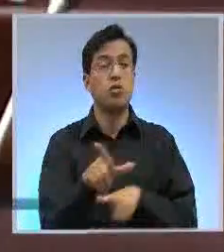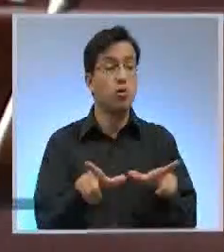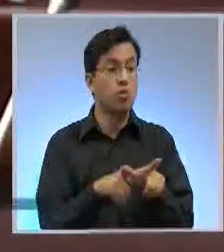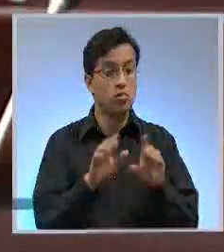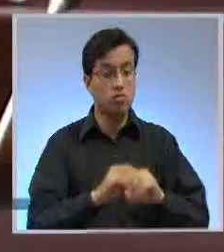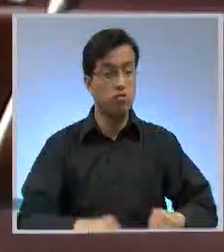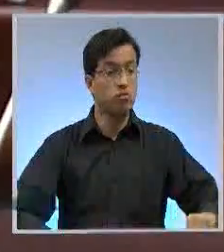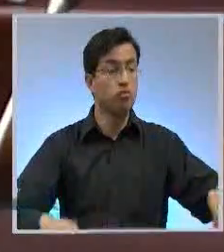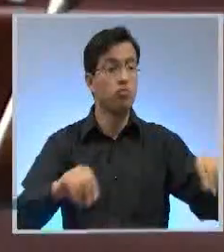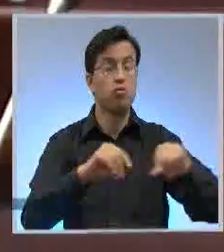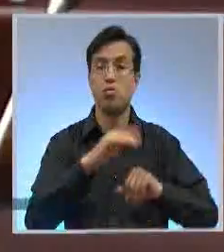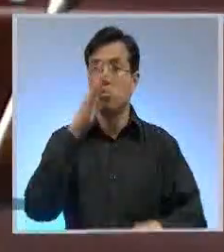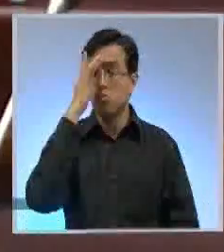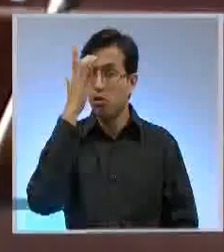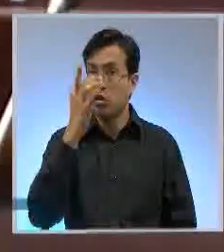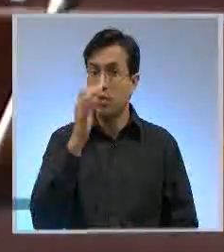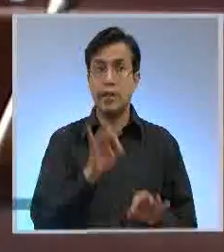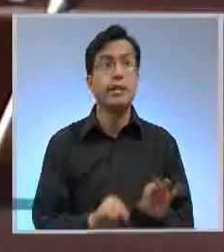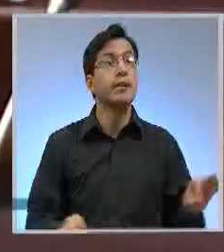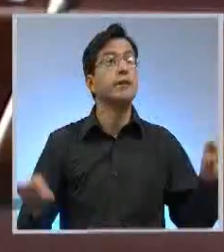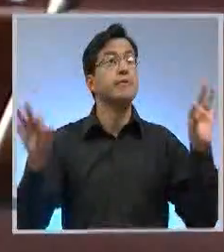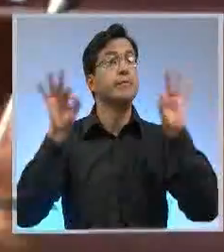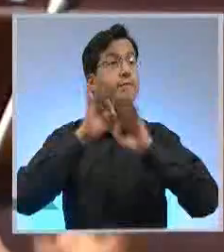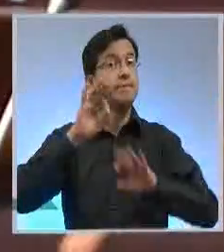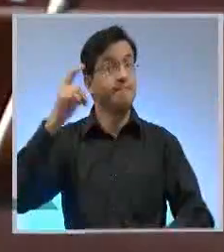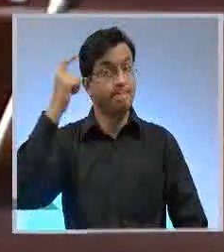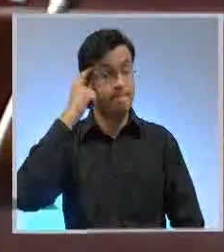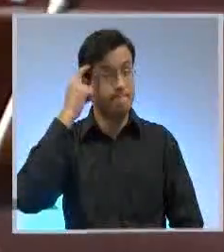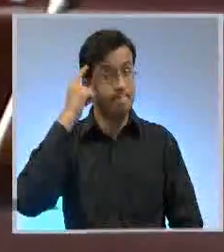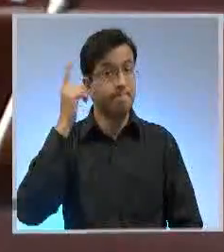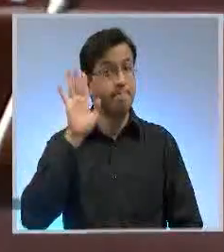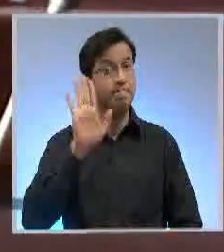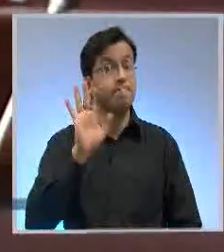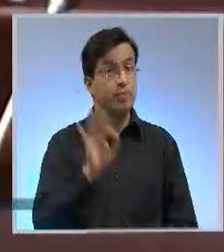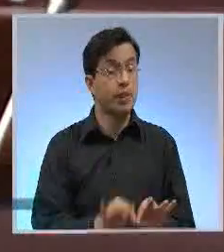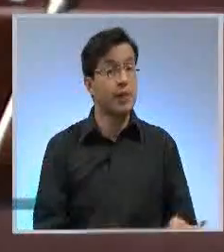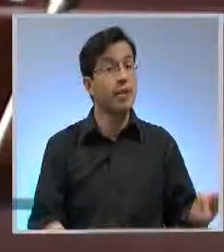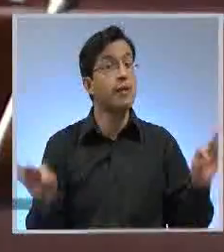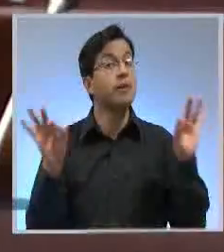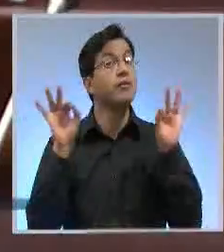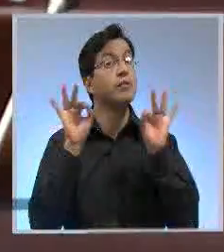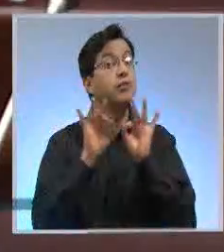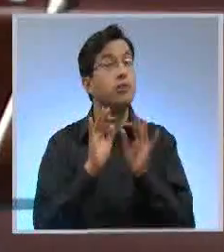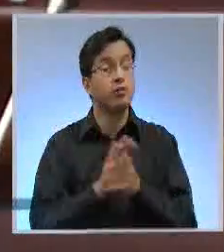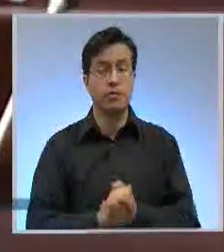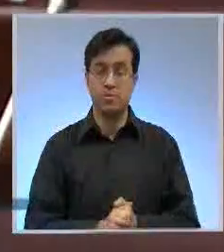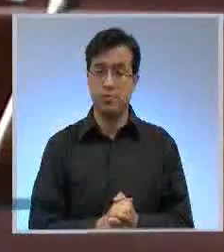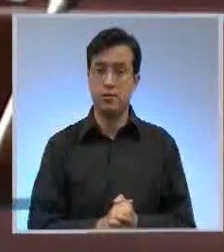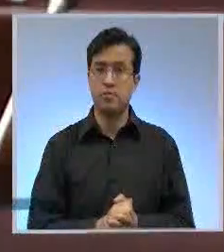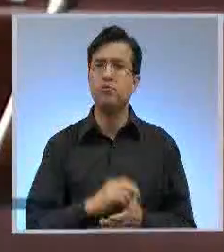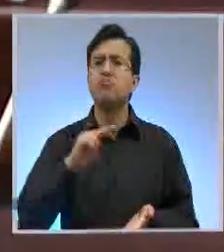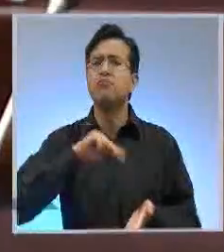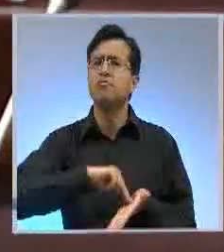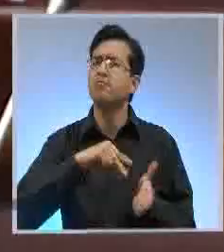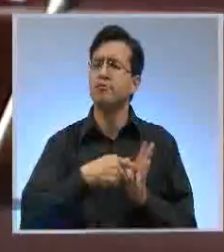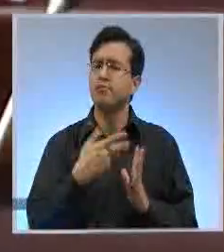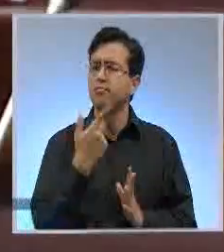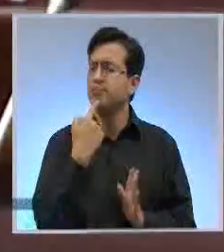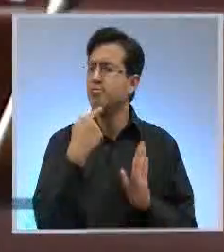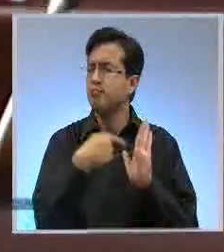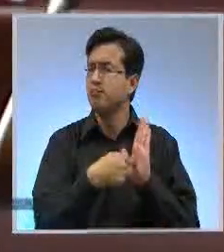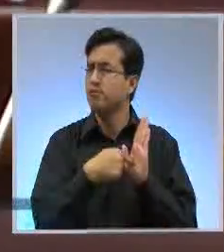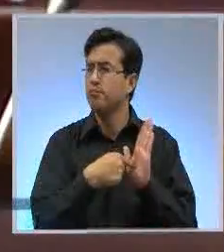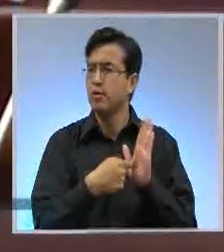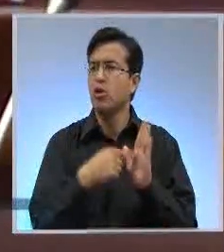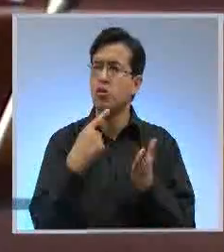integra, esta reforma al COTAT, que sería incorporada dentro de la Ley de Ordenamiento Territorial para regular la plusvalía. ¿Qué va a pasar